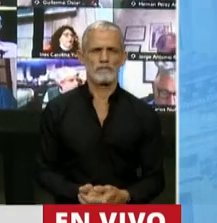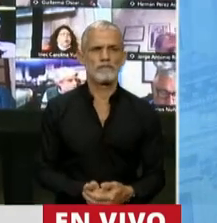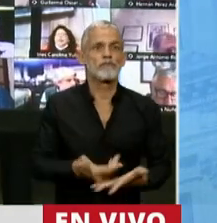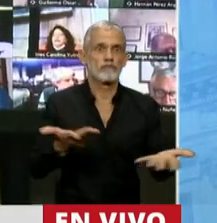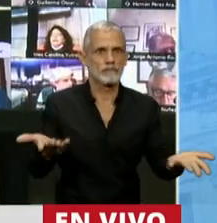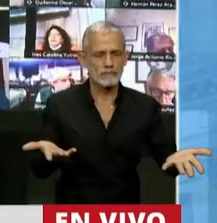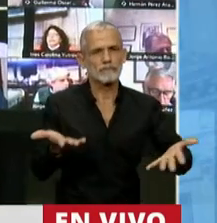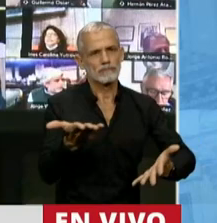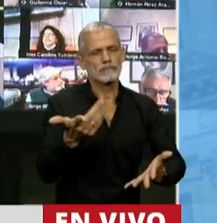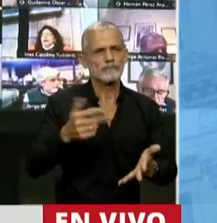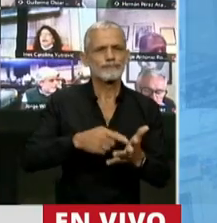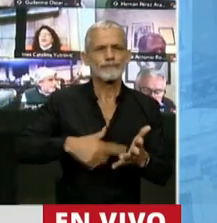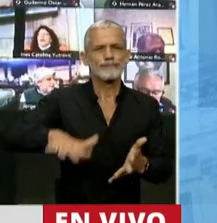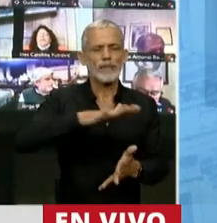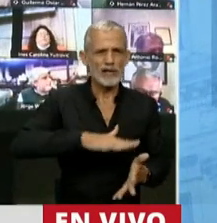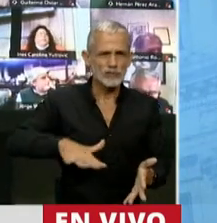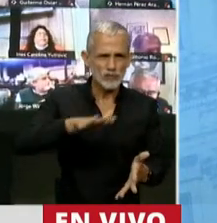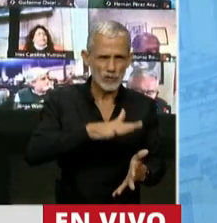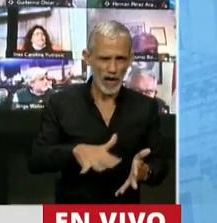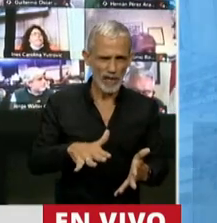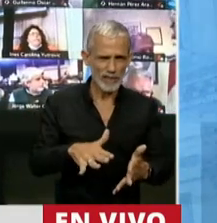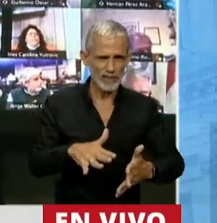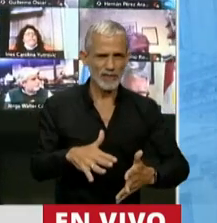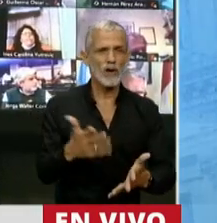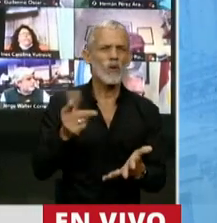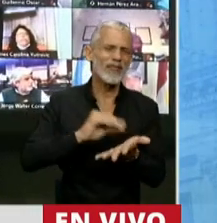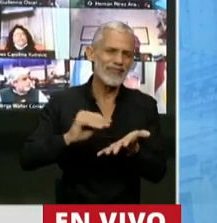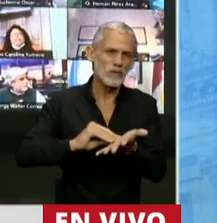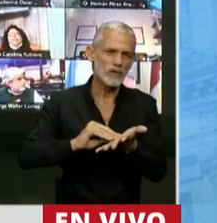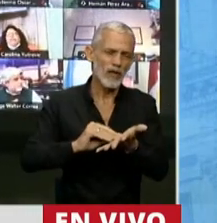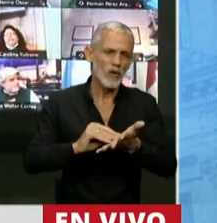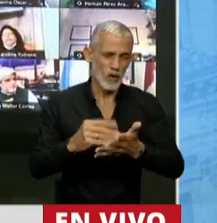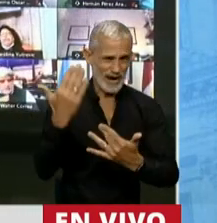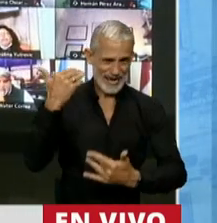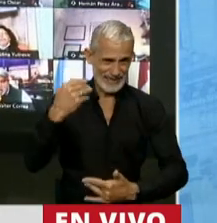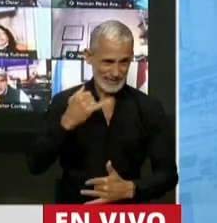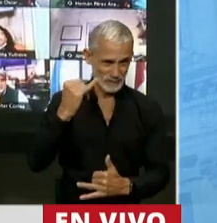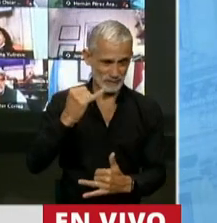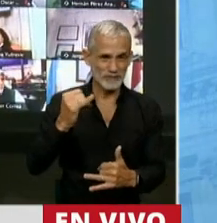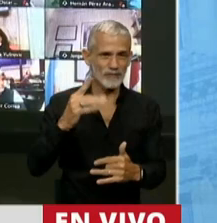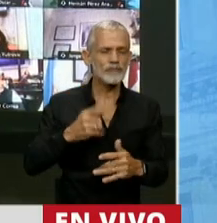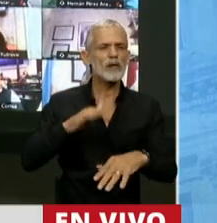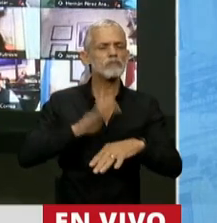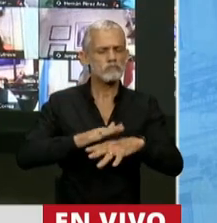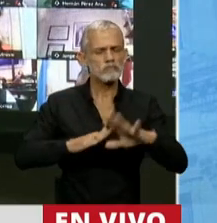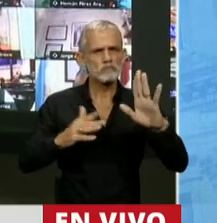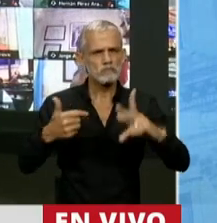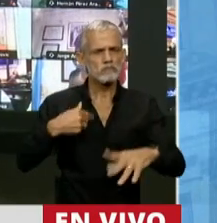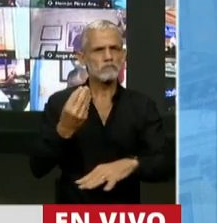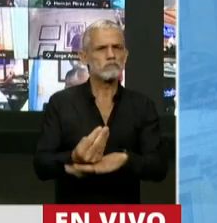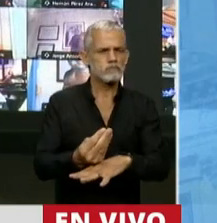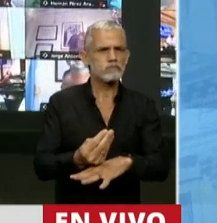Claro, a una ciudad que, como decía un diputado que me antecedía, que cuando se hizo cargo este